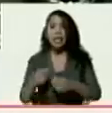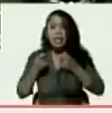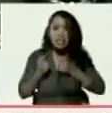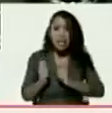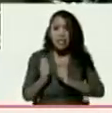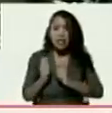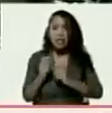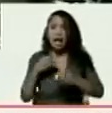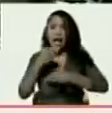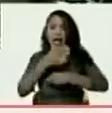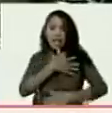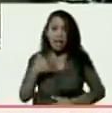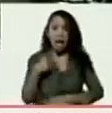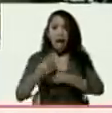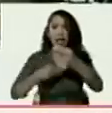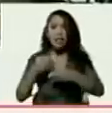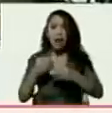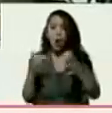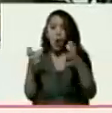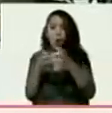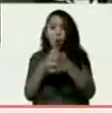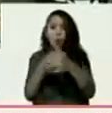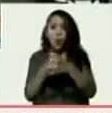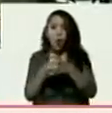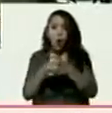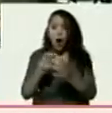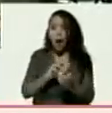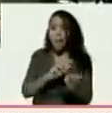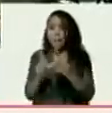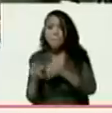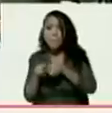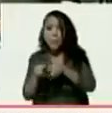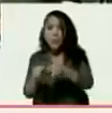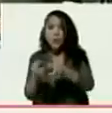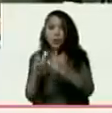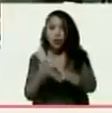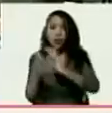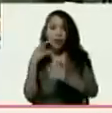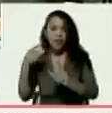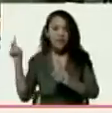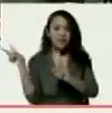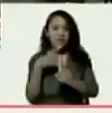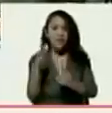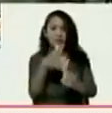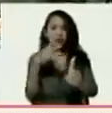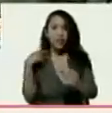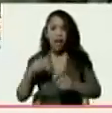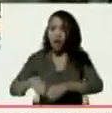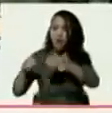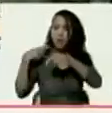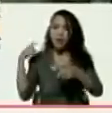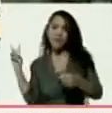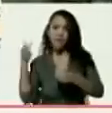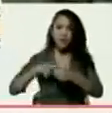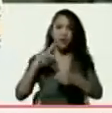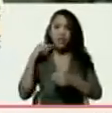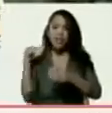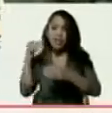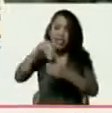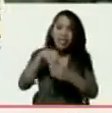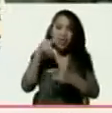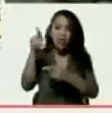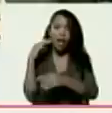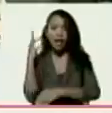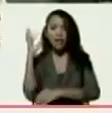cuerpo legislativo paralelo, que dio muestras precisamente ayer de hostigamiento y violencia al irrumpir violentamente dentro del Palacio Federal